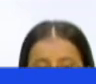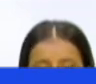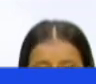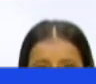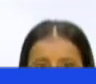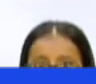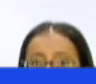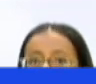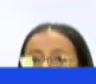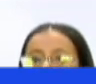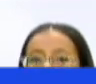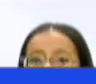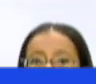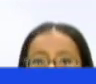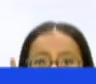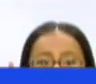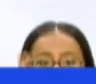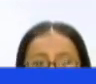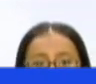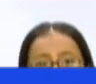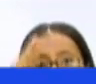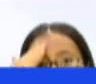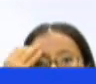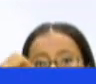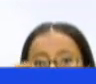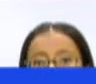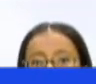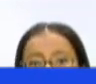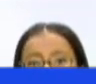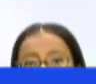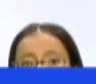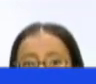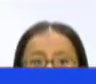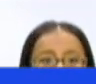Freddy Nájera por haber recibido